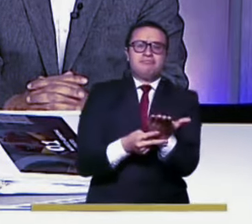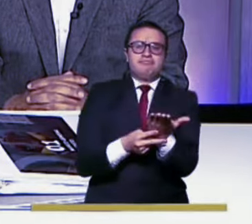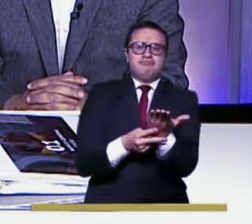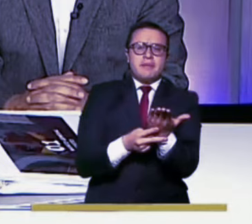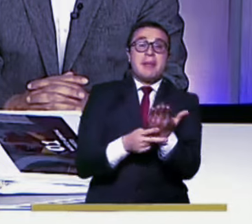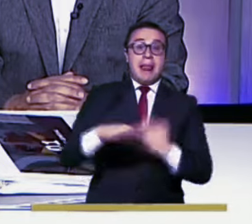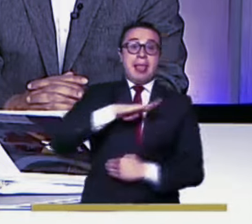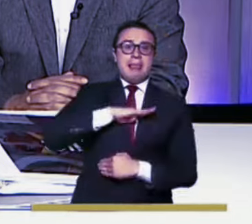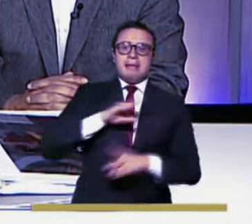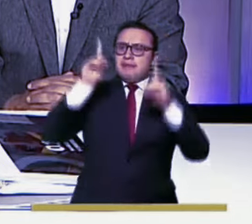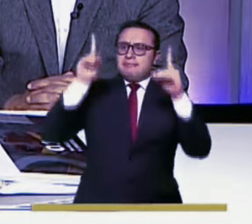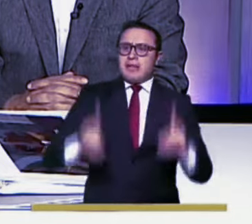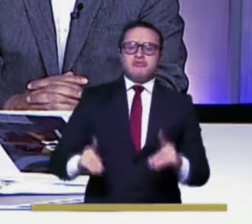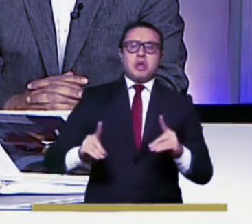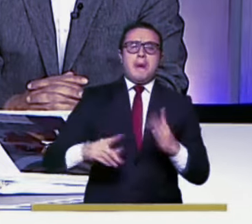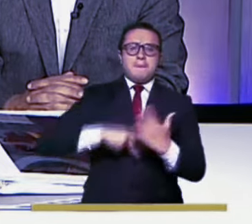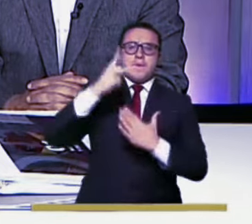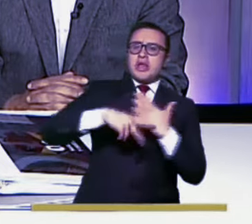distrito y